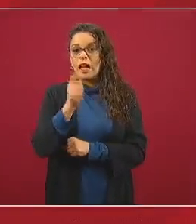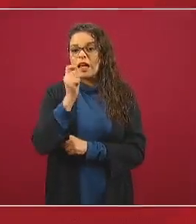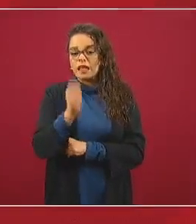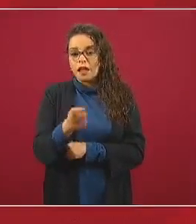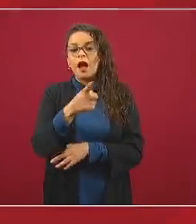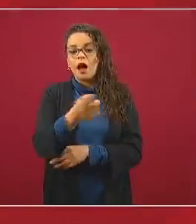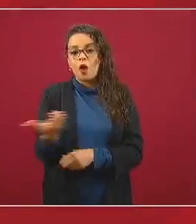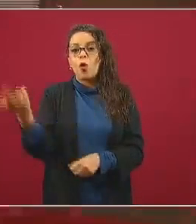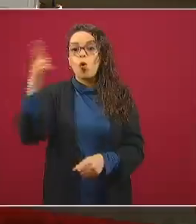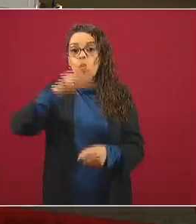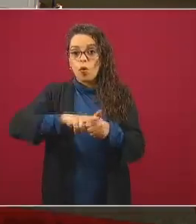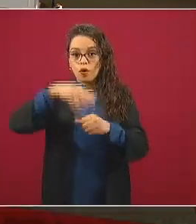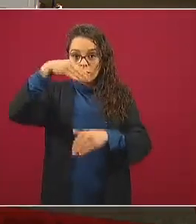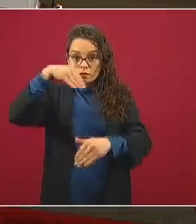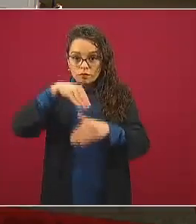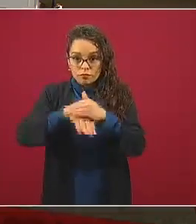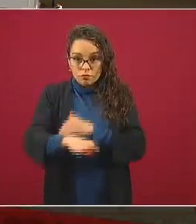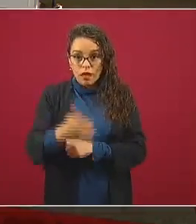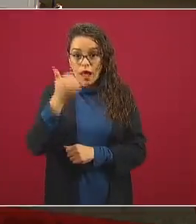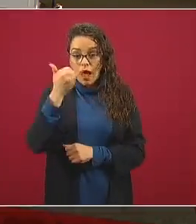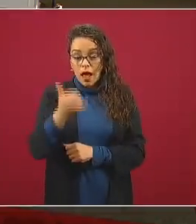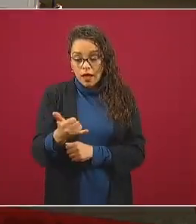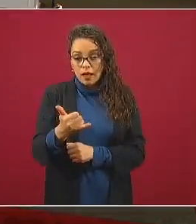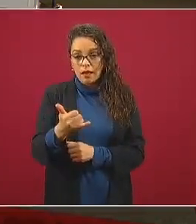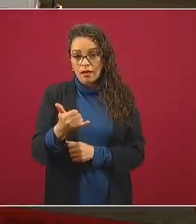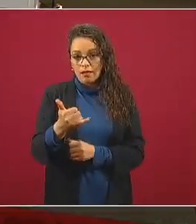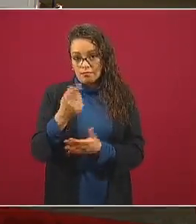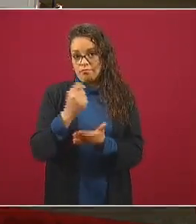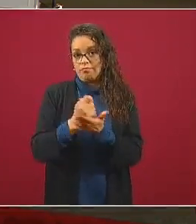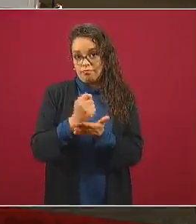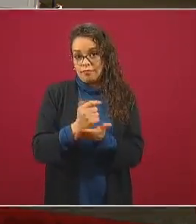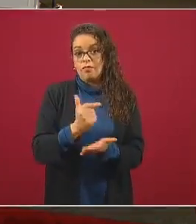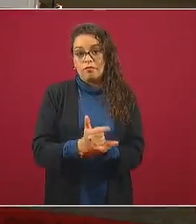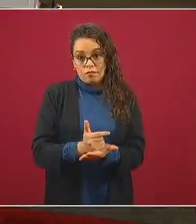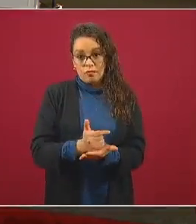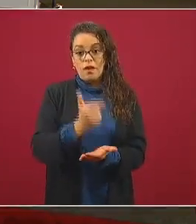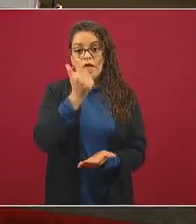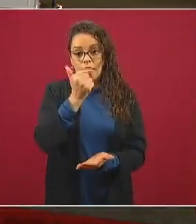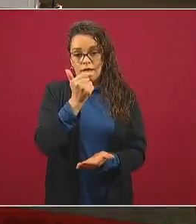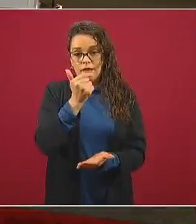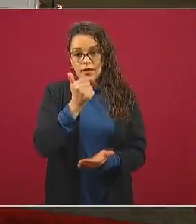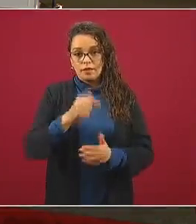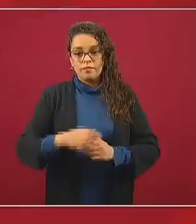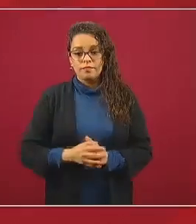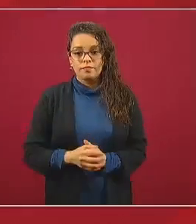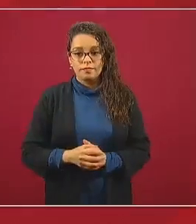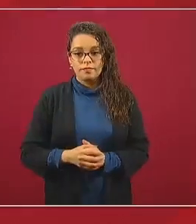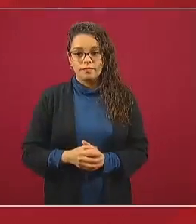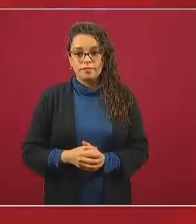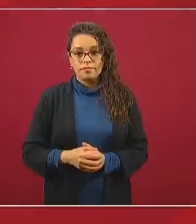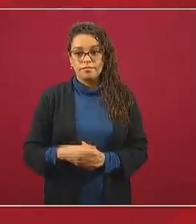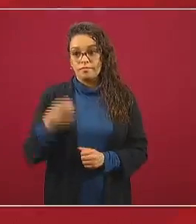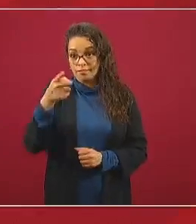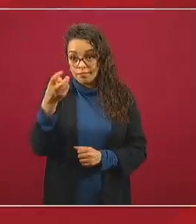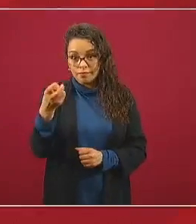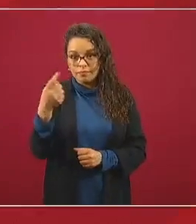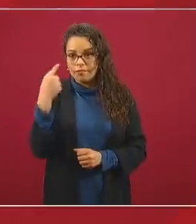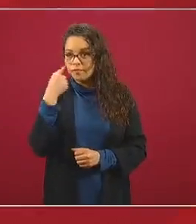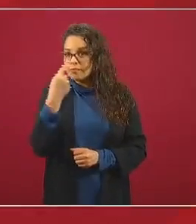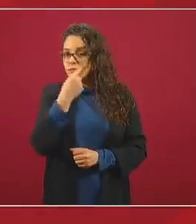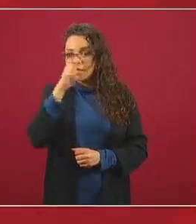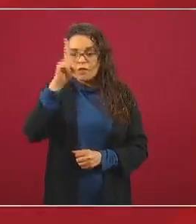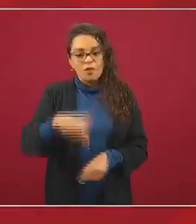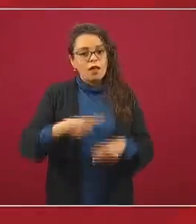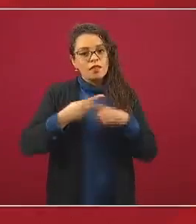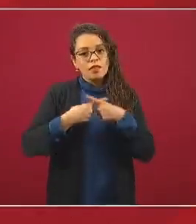hospitalizados y aún más en condición crítica, que viven otra perspectiva, porque en este momento lo que ven